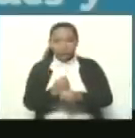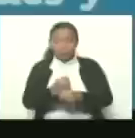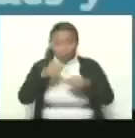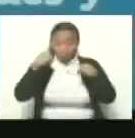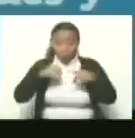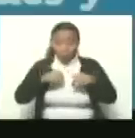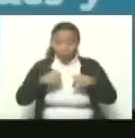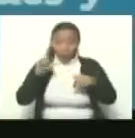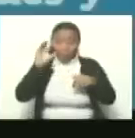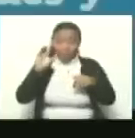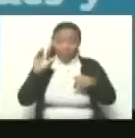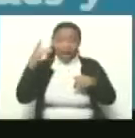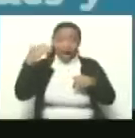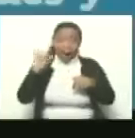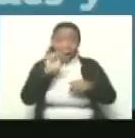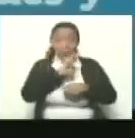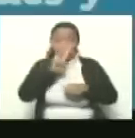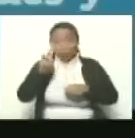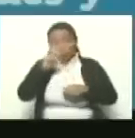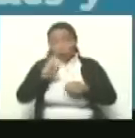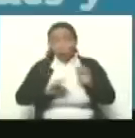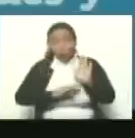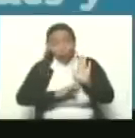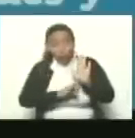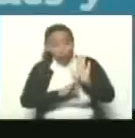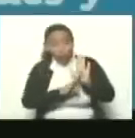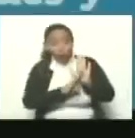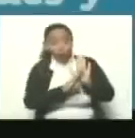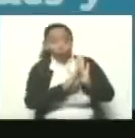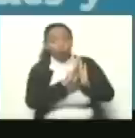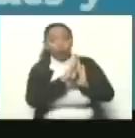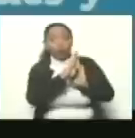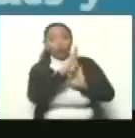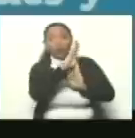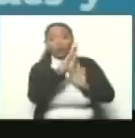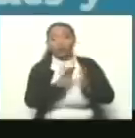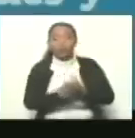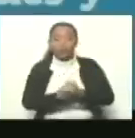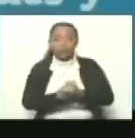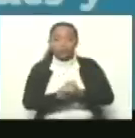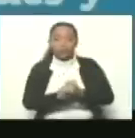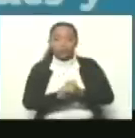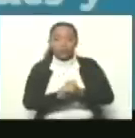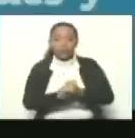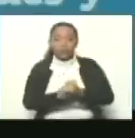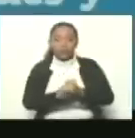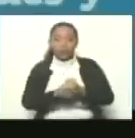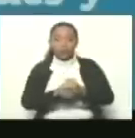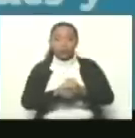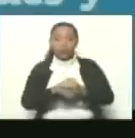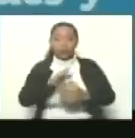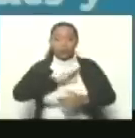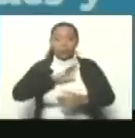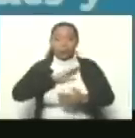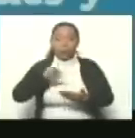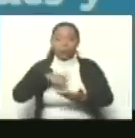el país ha tenido en 22 años, en 22 años. Productos